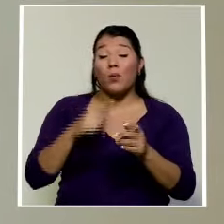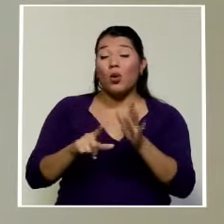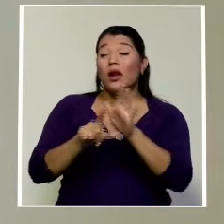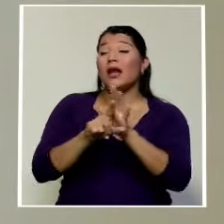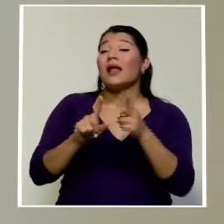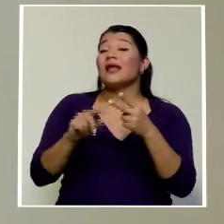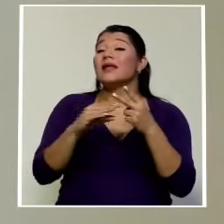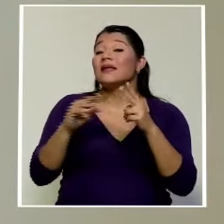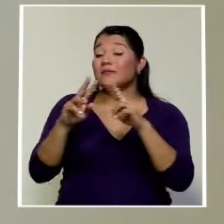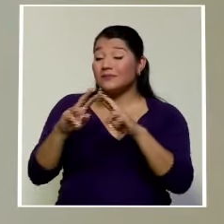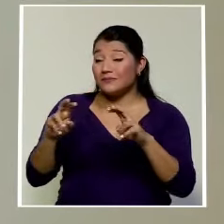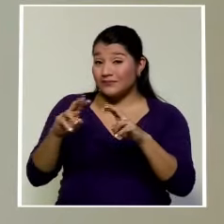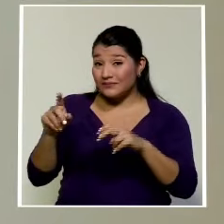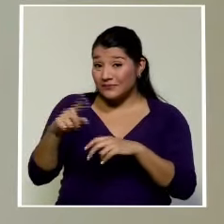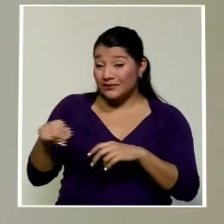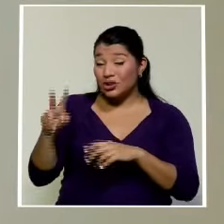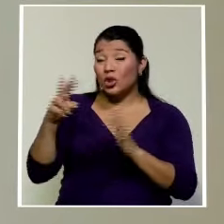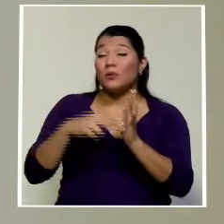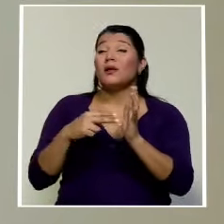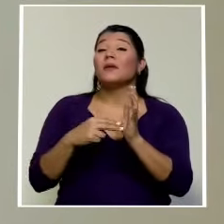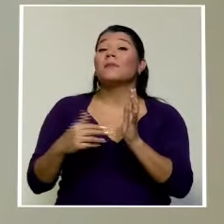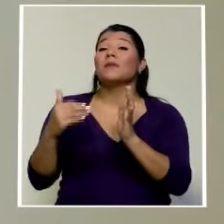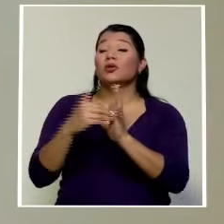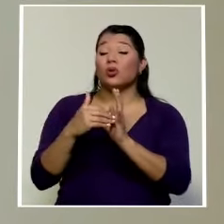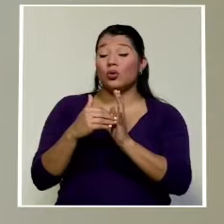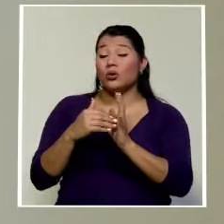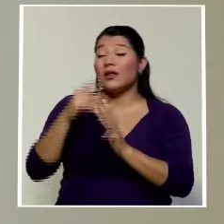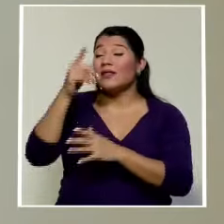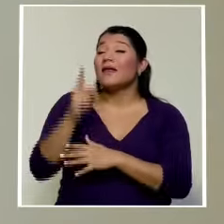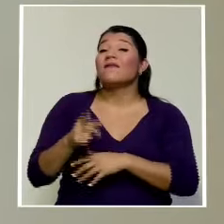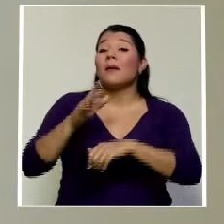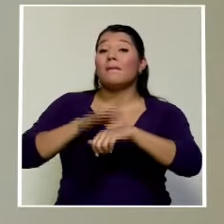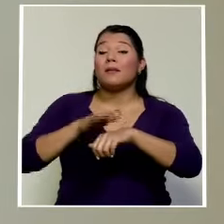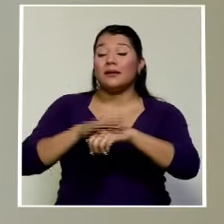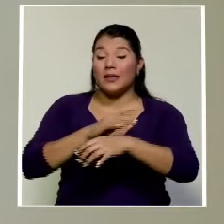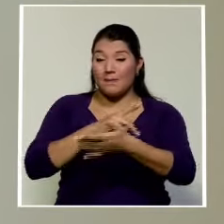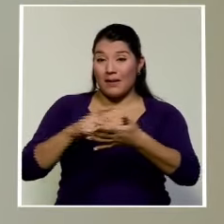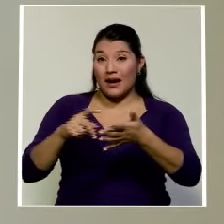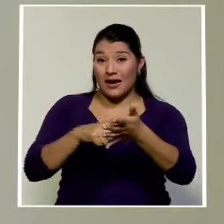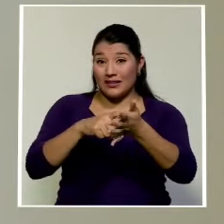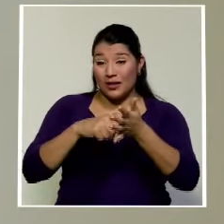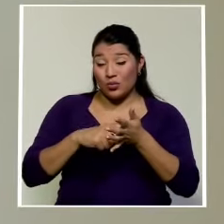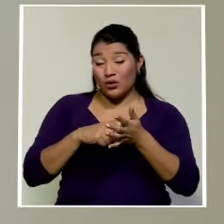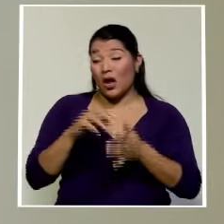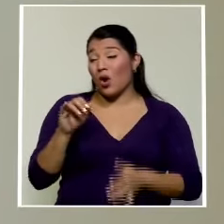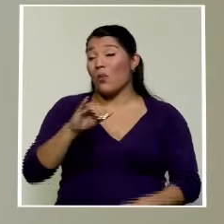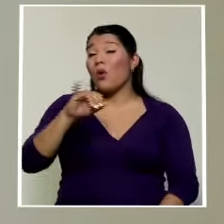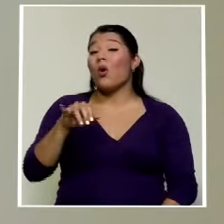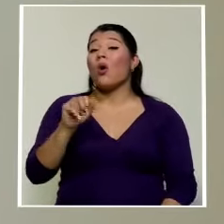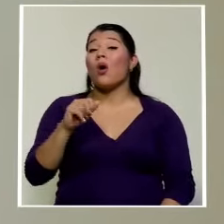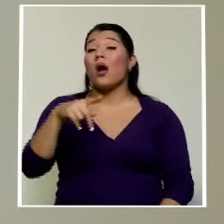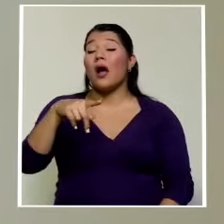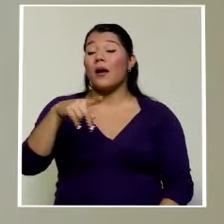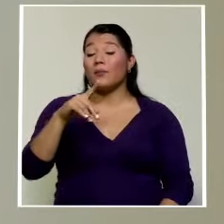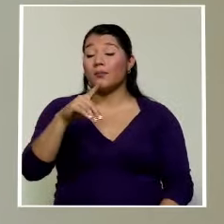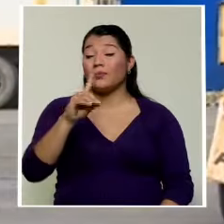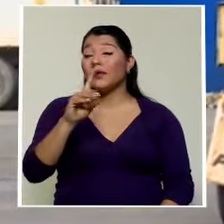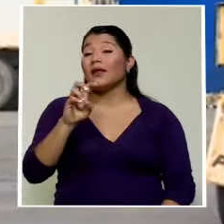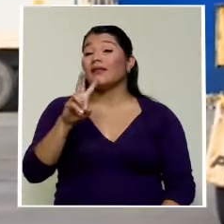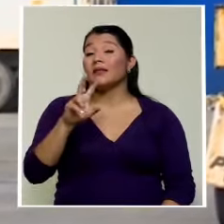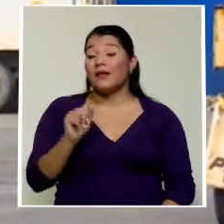Habdeba, esos 2.000 millones tenían que refundirse en la deuda que ya de por sí Habdeba tiene con el Estado y que tiene que repagar tal cual lo dijo la